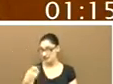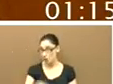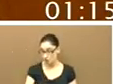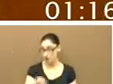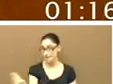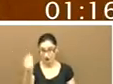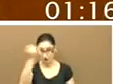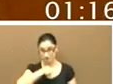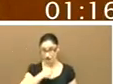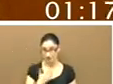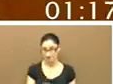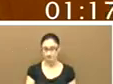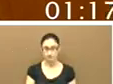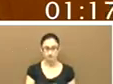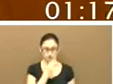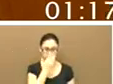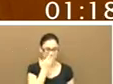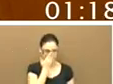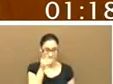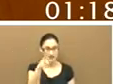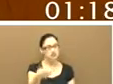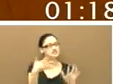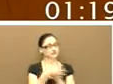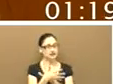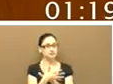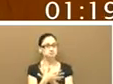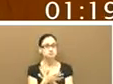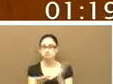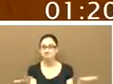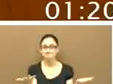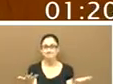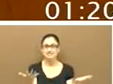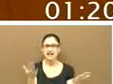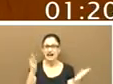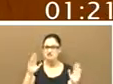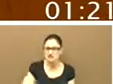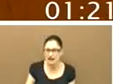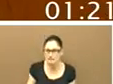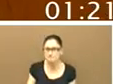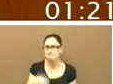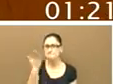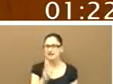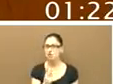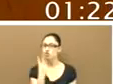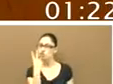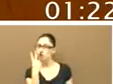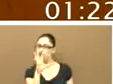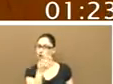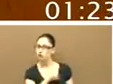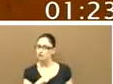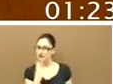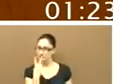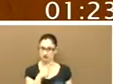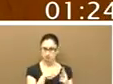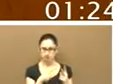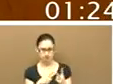mejor que yo. Eso hizo que, sin querer, hubiera como dos tipos de autonomía, las que tenían, digamos, razón histórica de ser